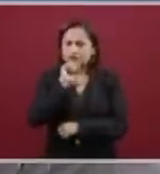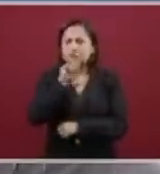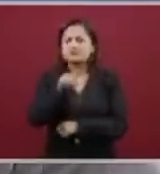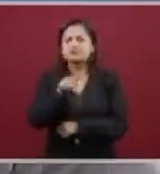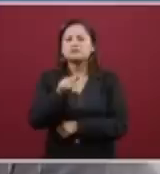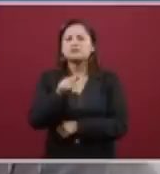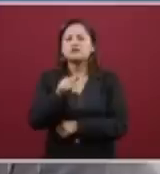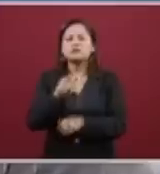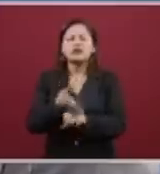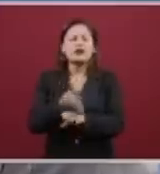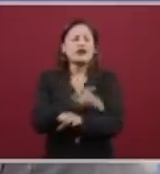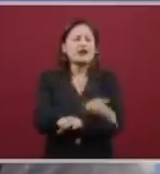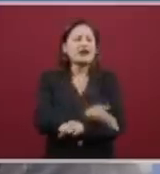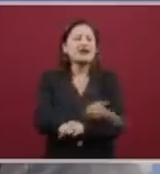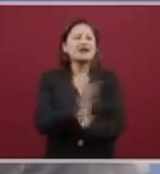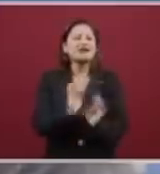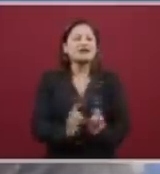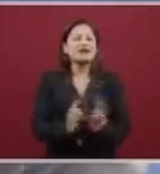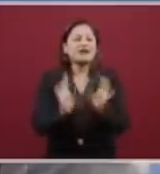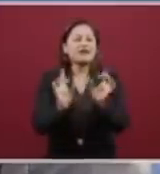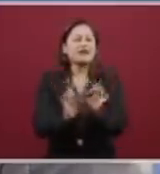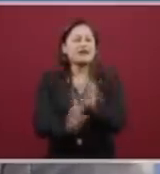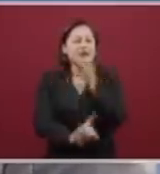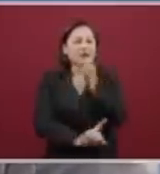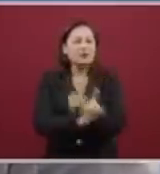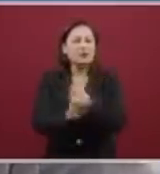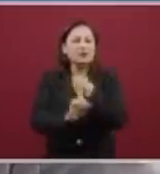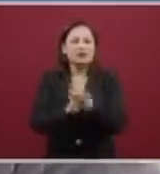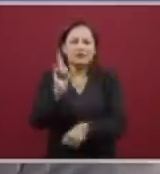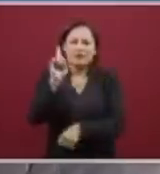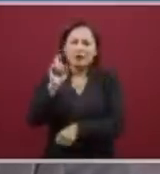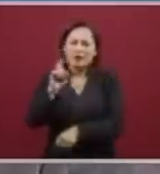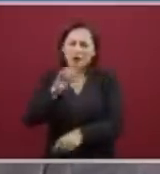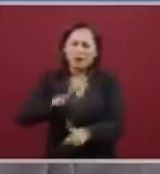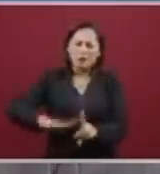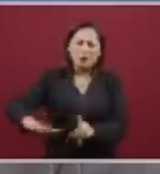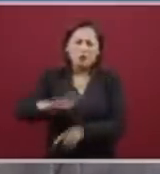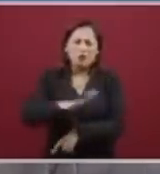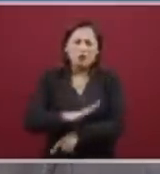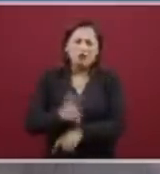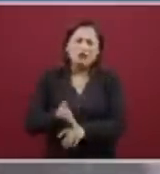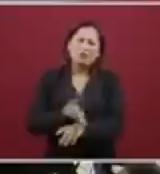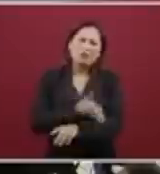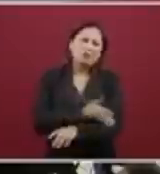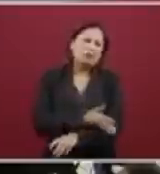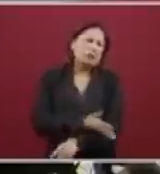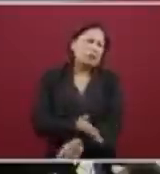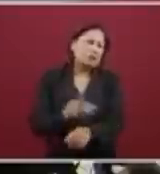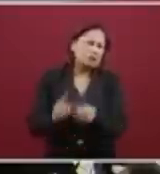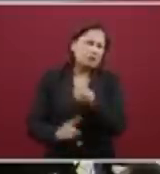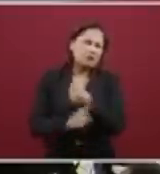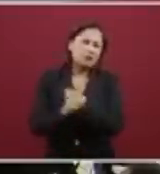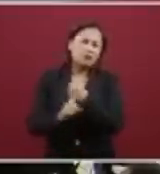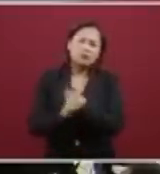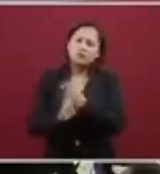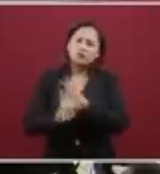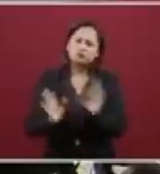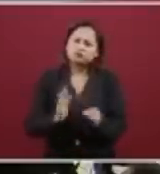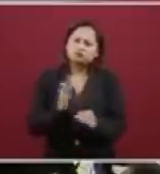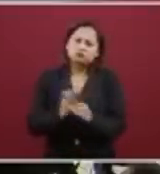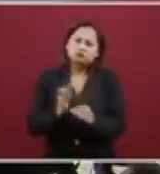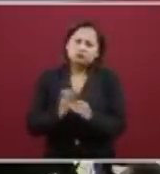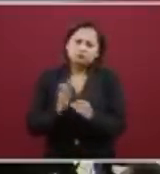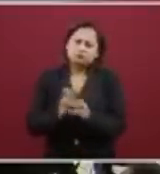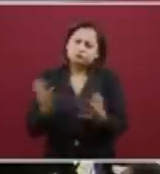historia de conflicto con el agua en el valle desde hace 500 años en términos generales creo que de eso se trata el proyecto